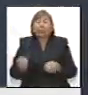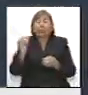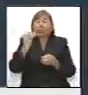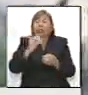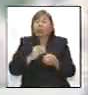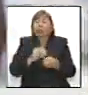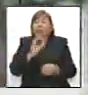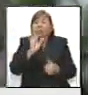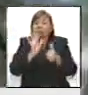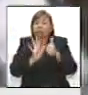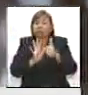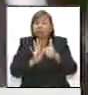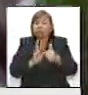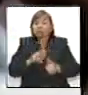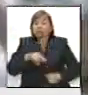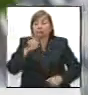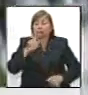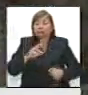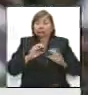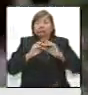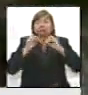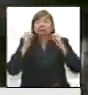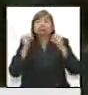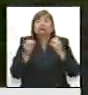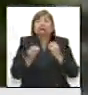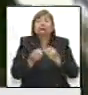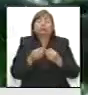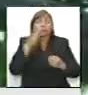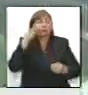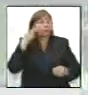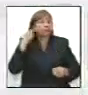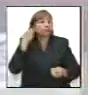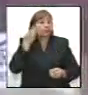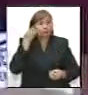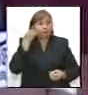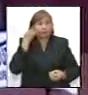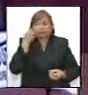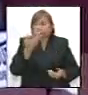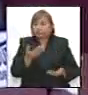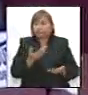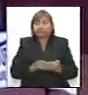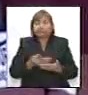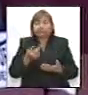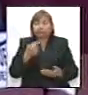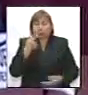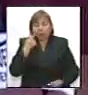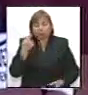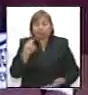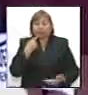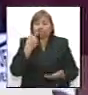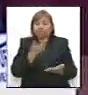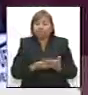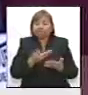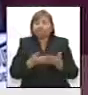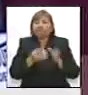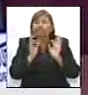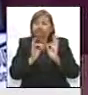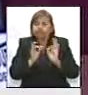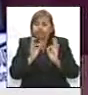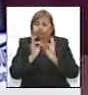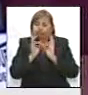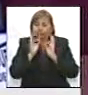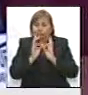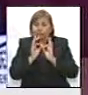6 gobiernos regionales de las organizaciones nativas y originarias. El auditorio plantea precisar el mandato del Consejo Directivo, precisando que